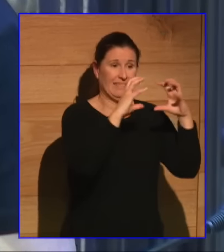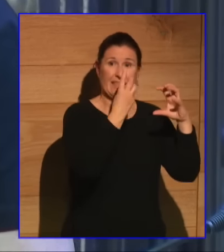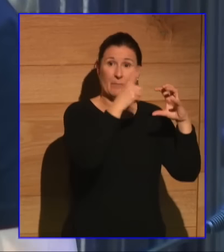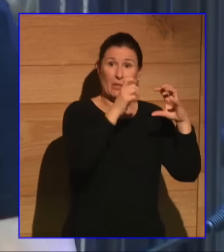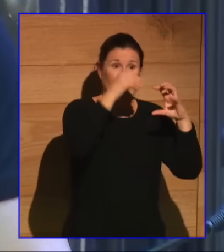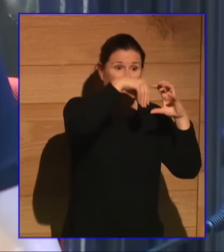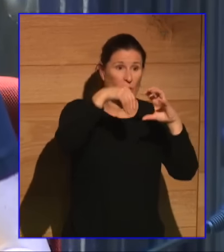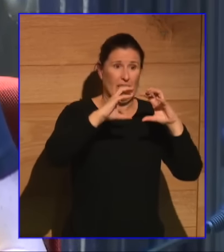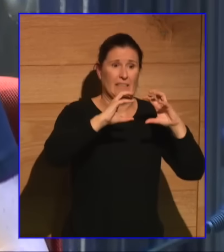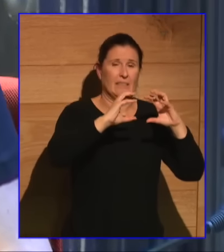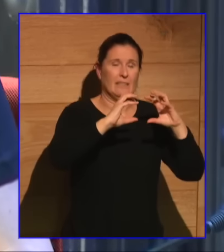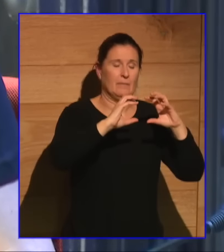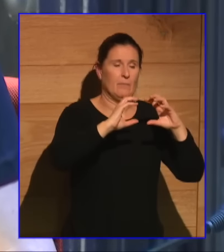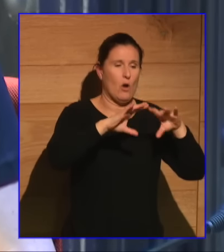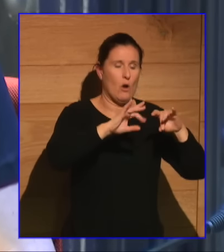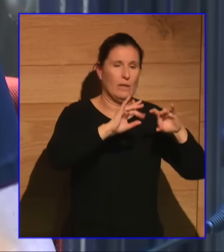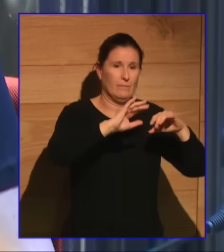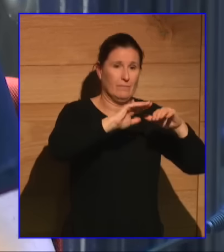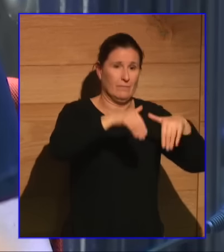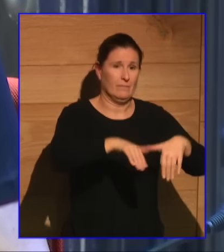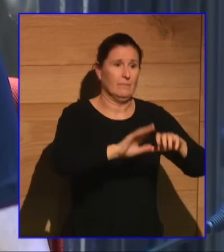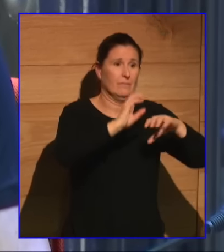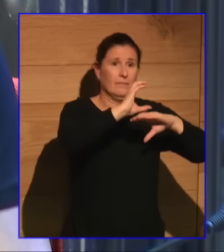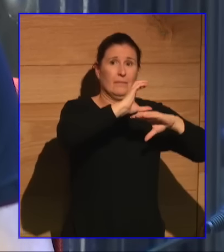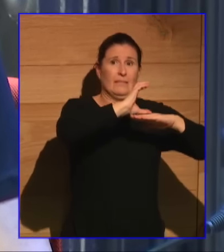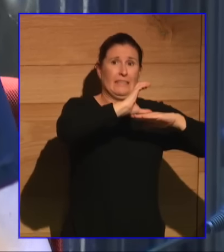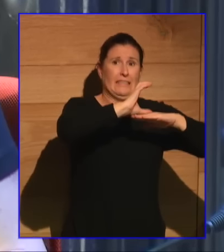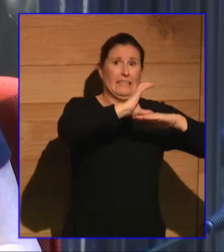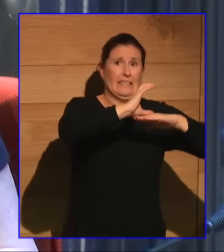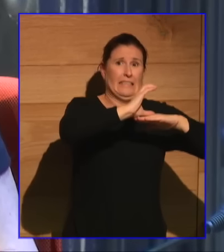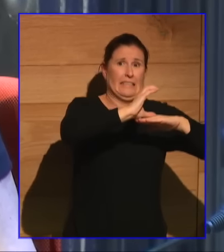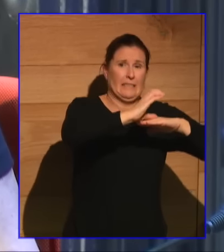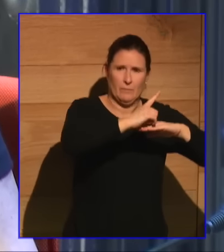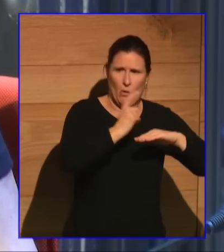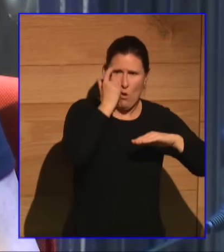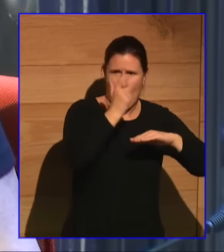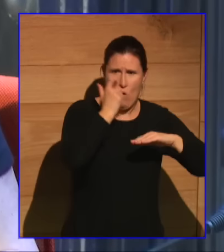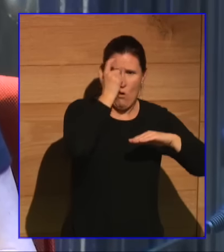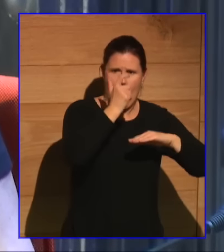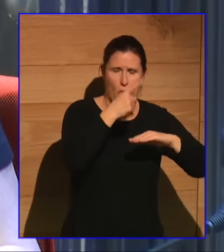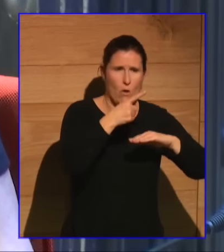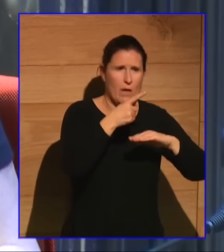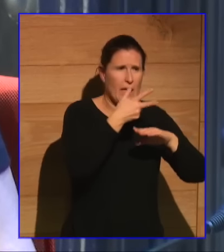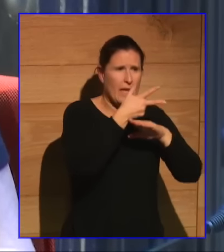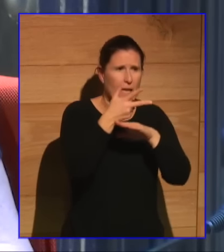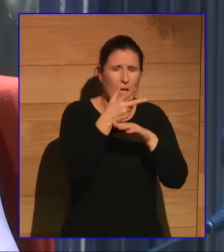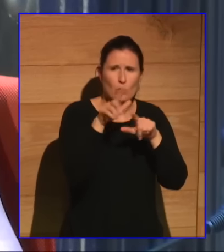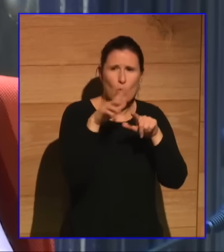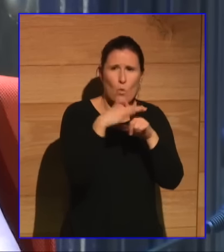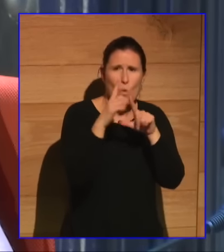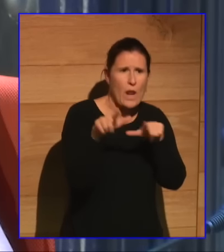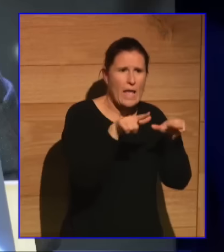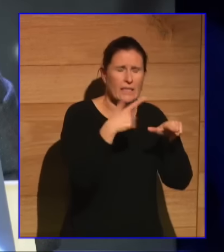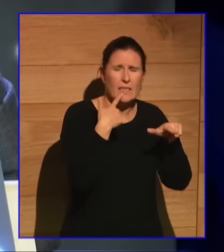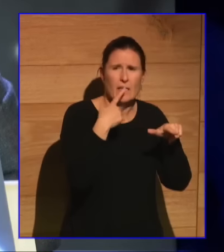personas dentro se cae por el precipicio. Pero le lleva un rato. Y le lleva un rato muy largo. Esa escena es una escena magistral. Aún sigue